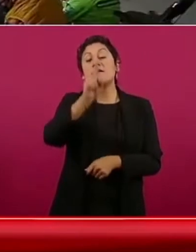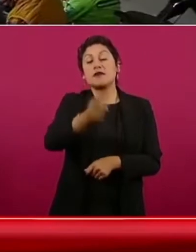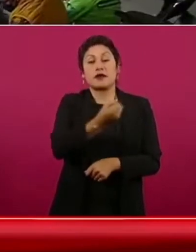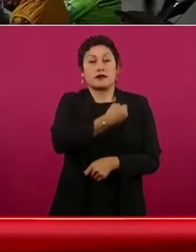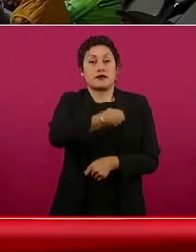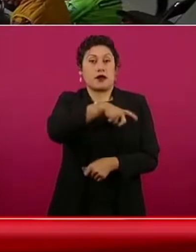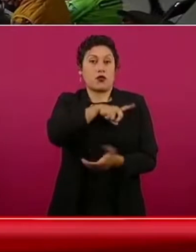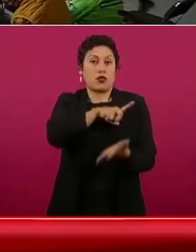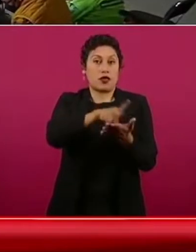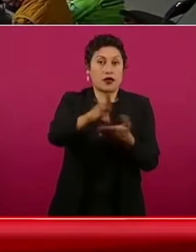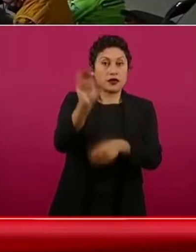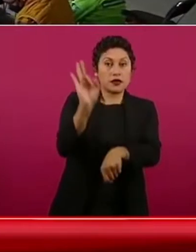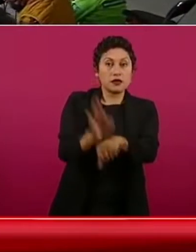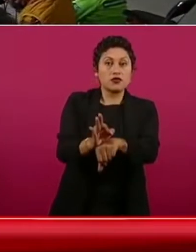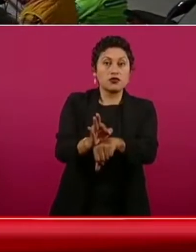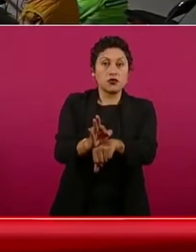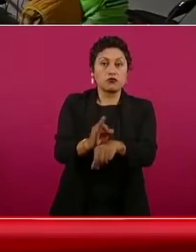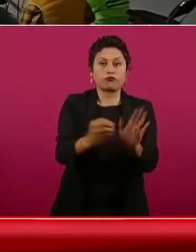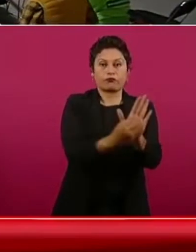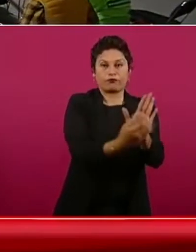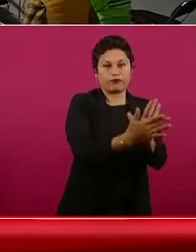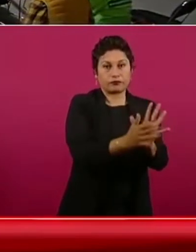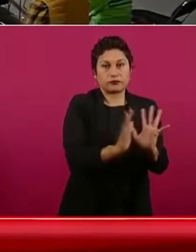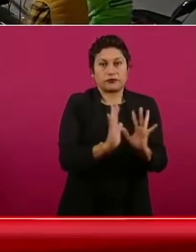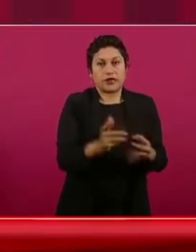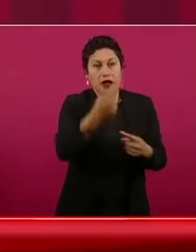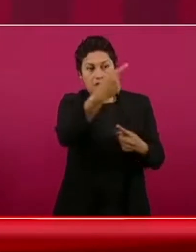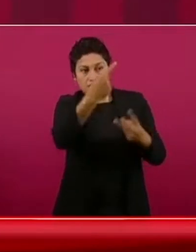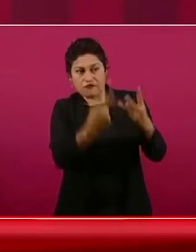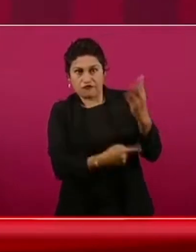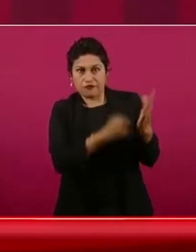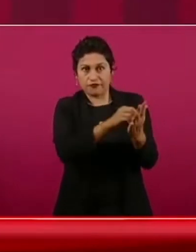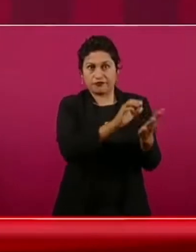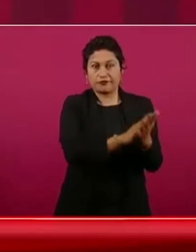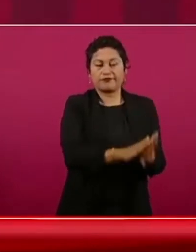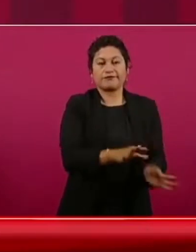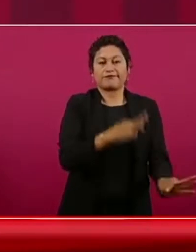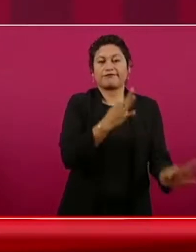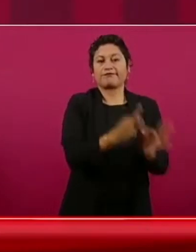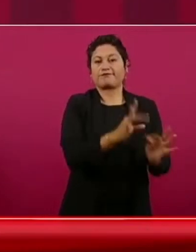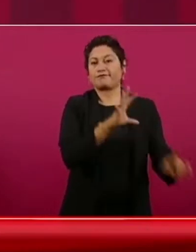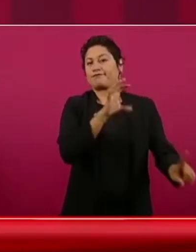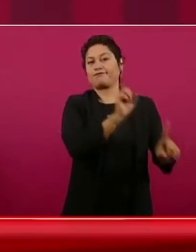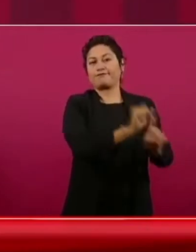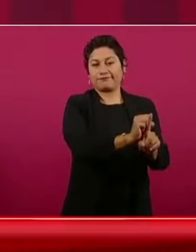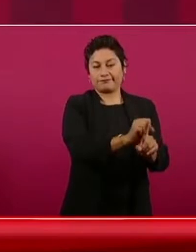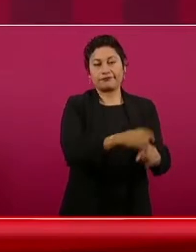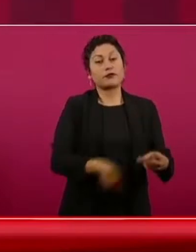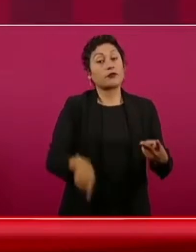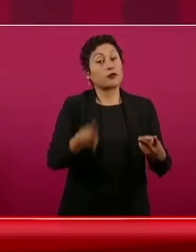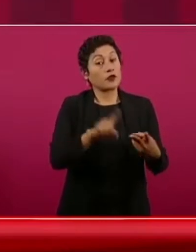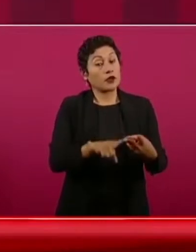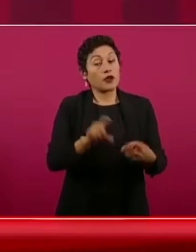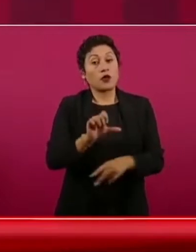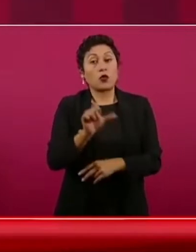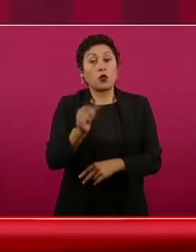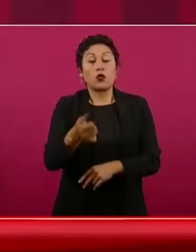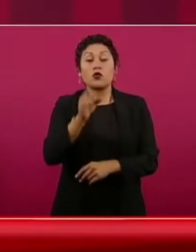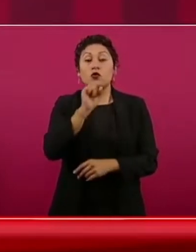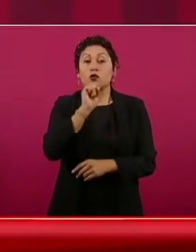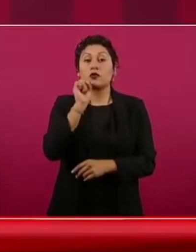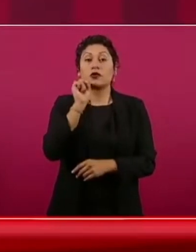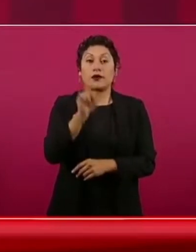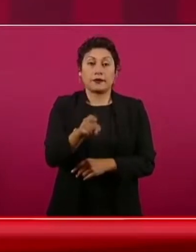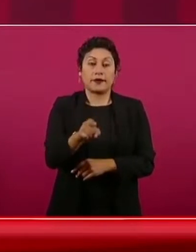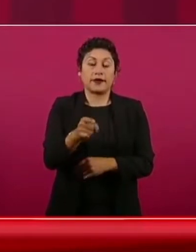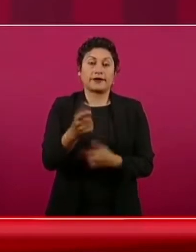Eso ya se logró. Se logró también el que